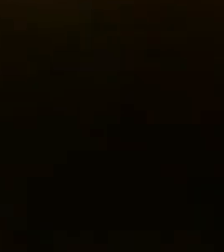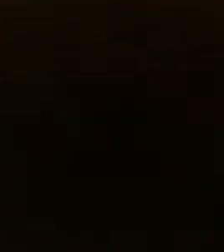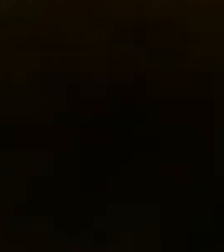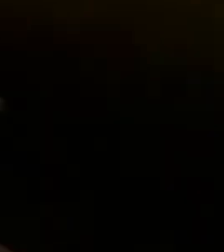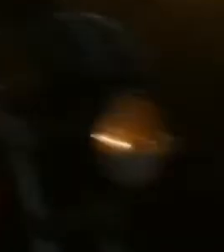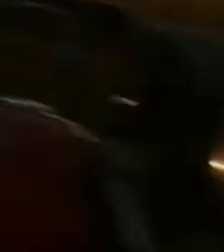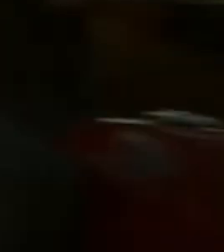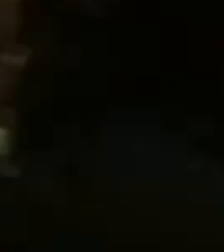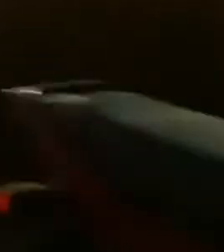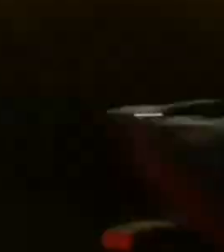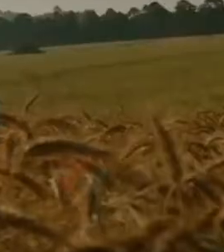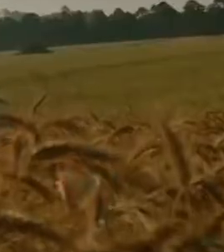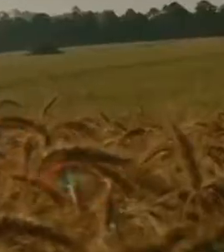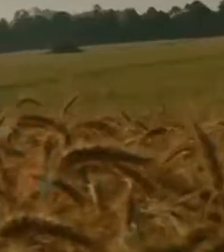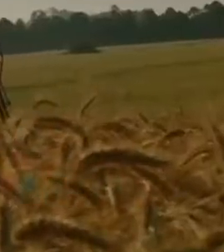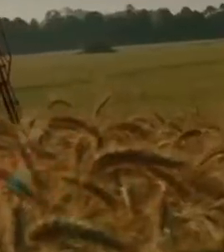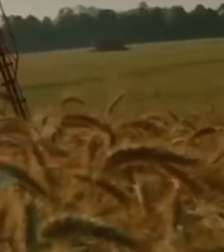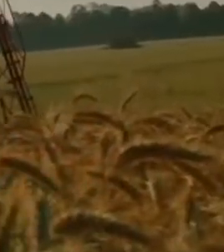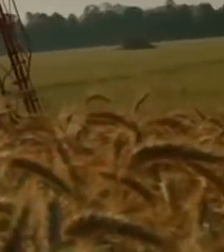Se levanta su presente,